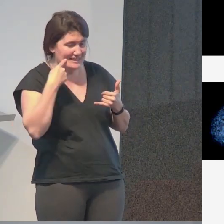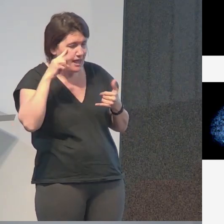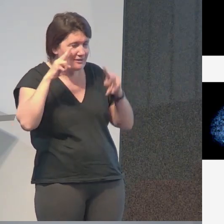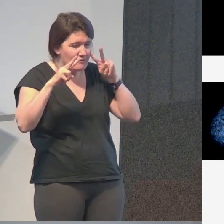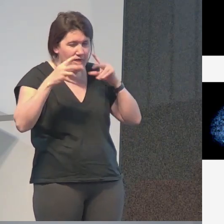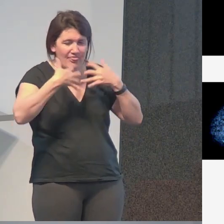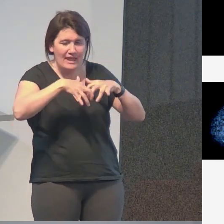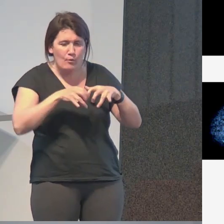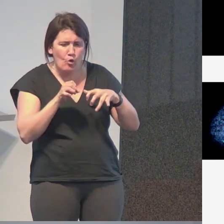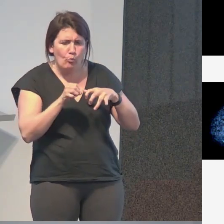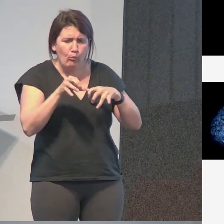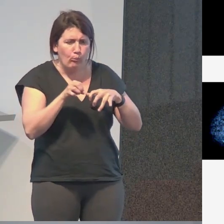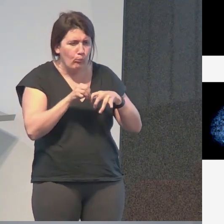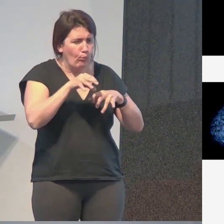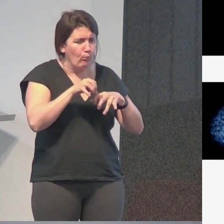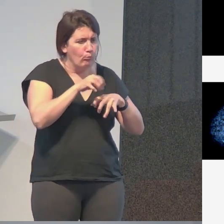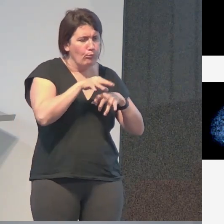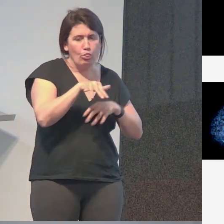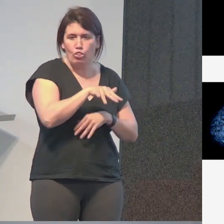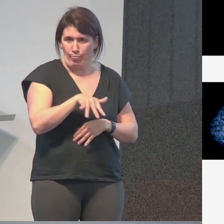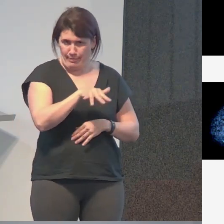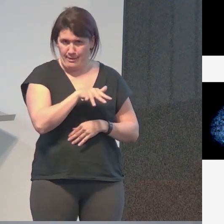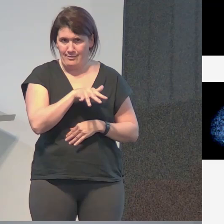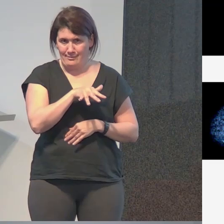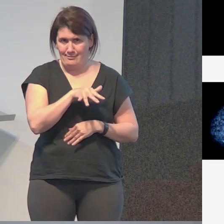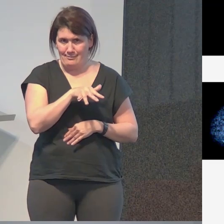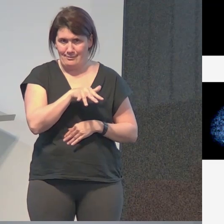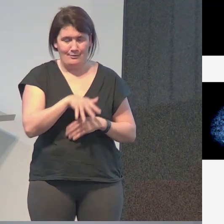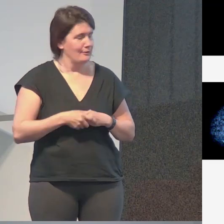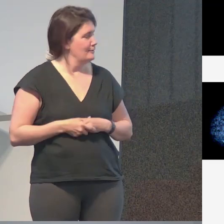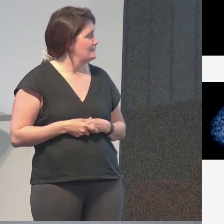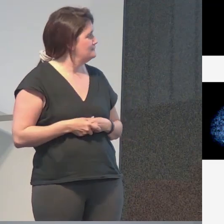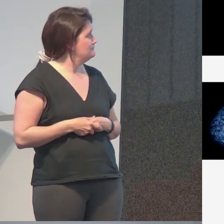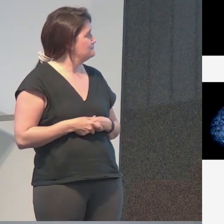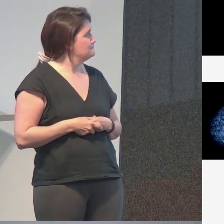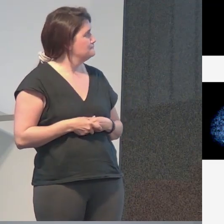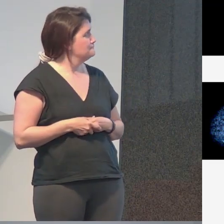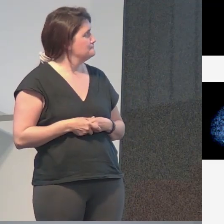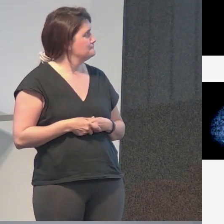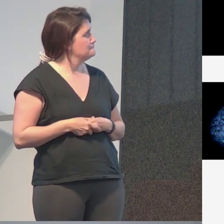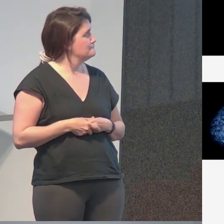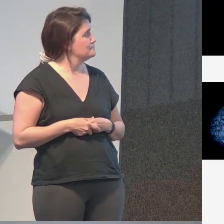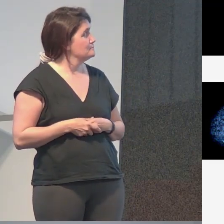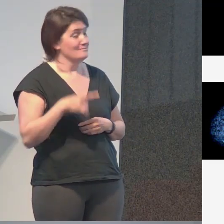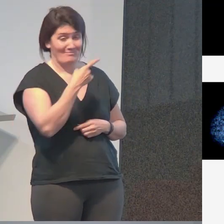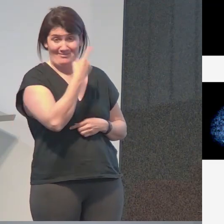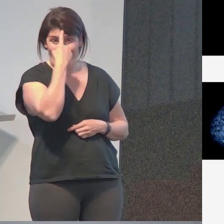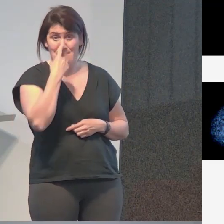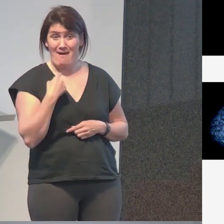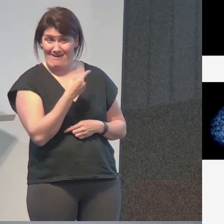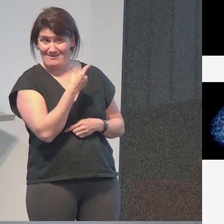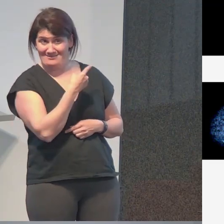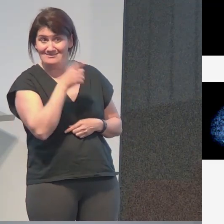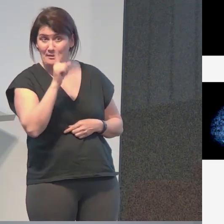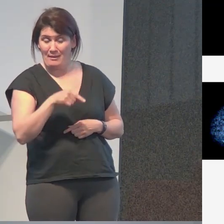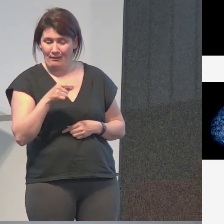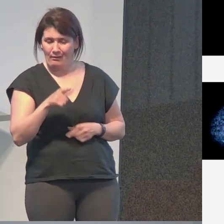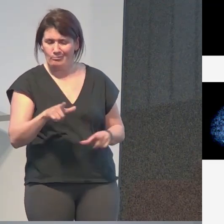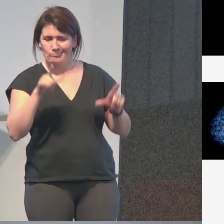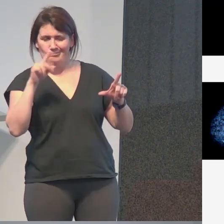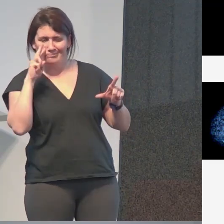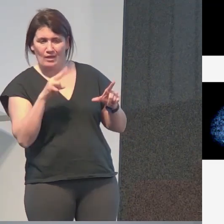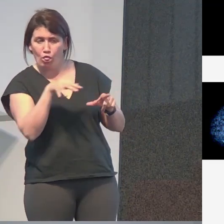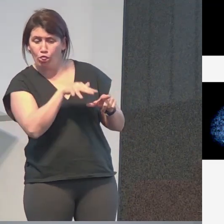cerebro. esa imagen también nos enseña que las